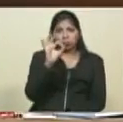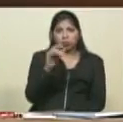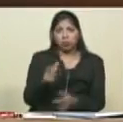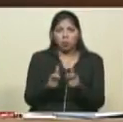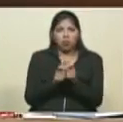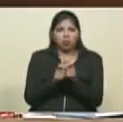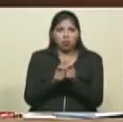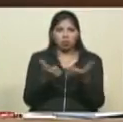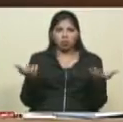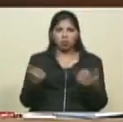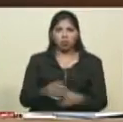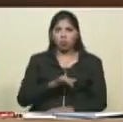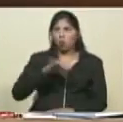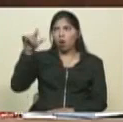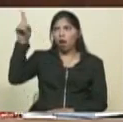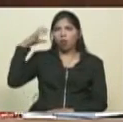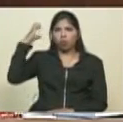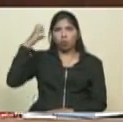contra Venezuela.